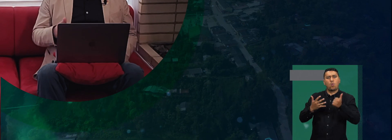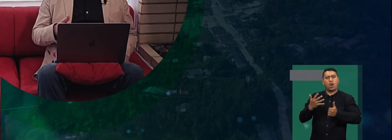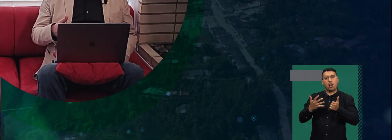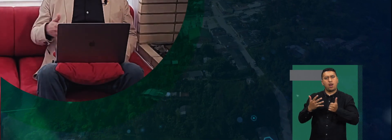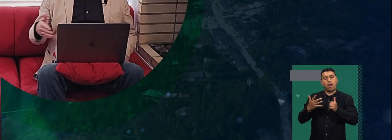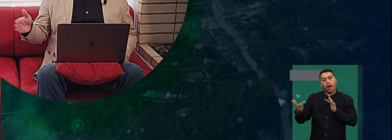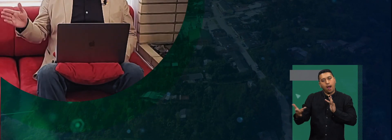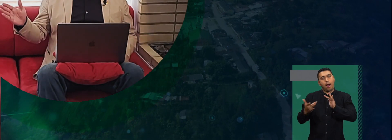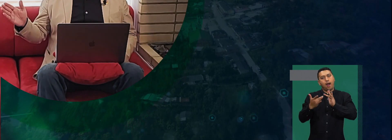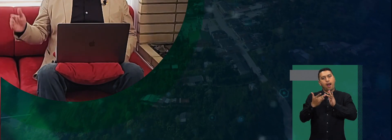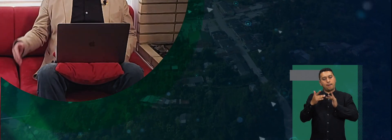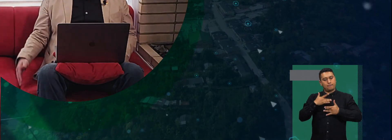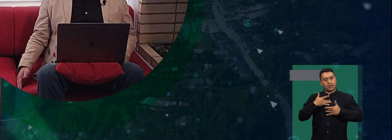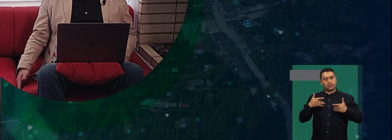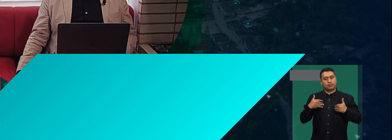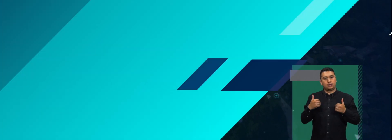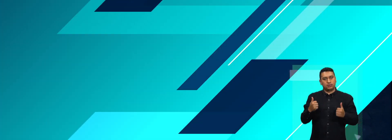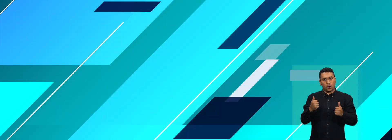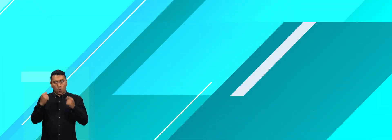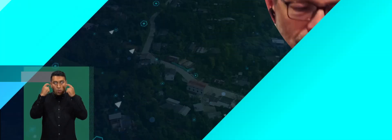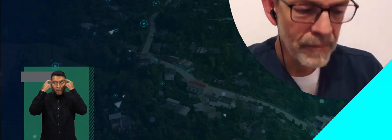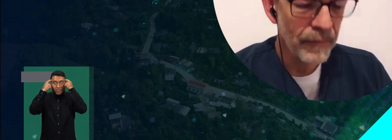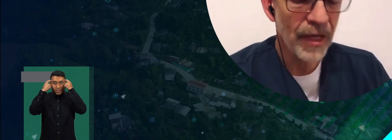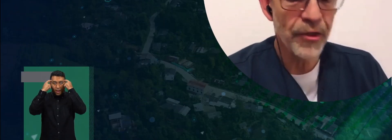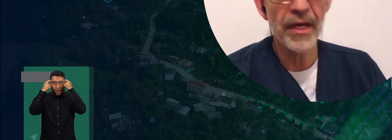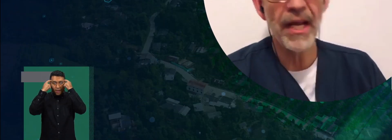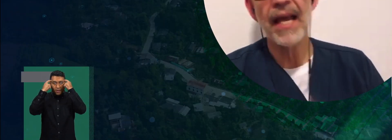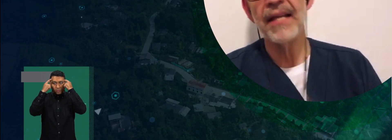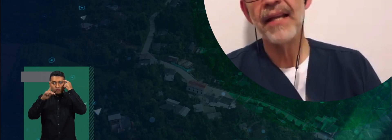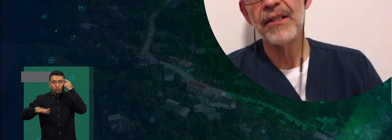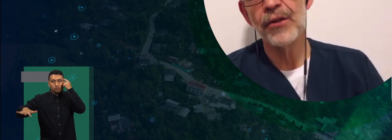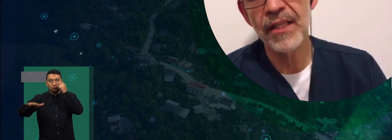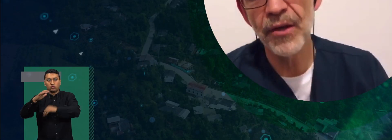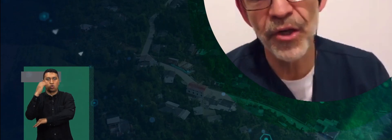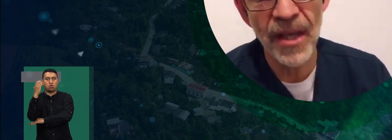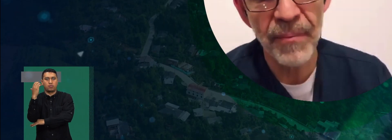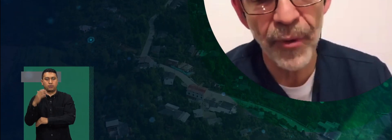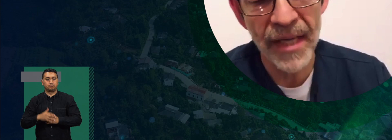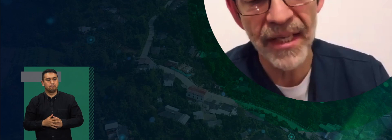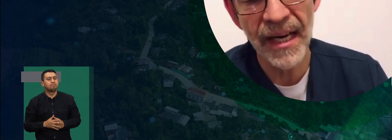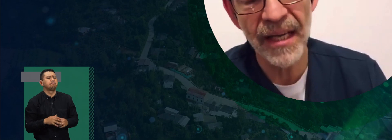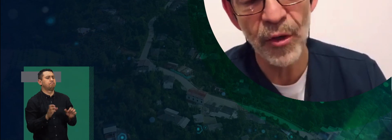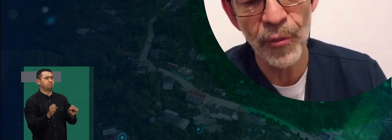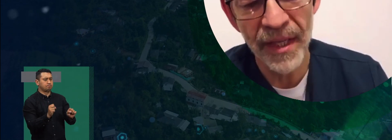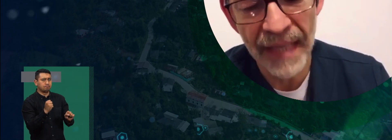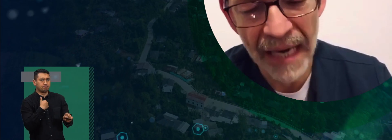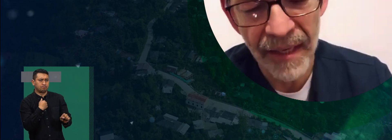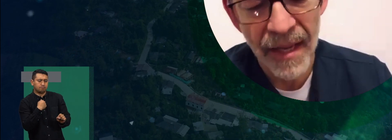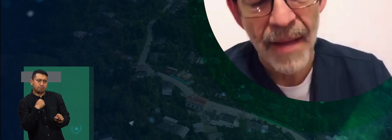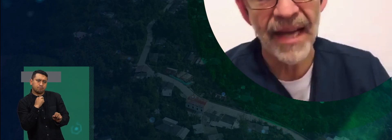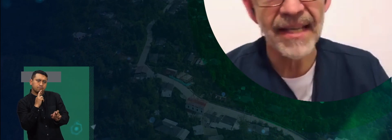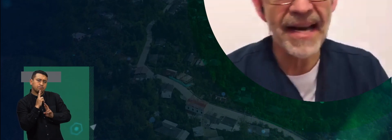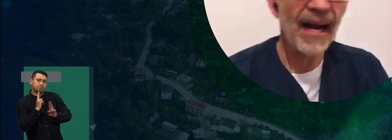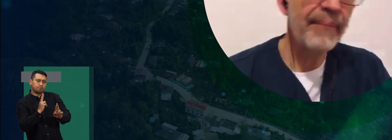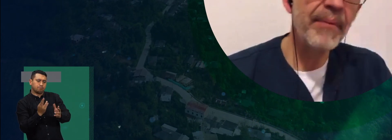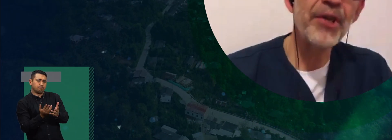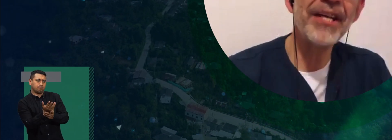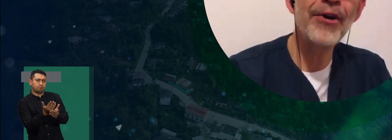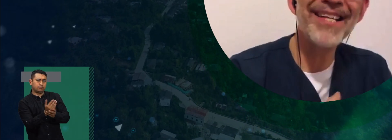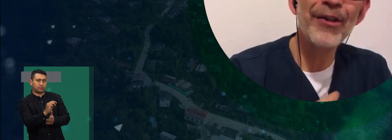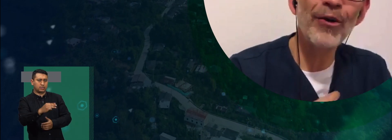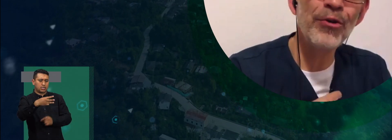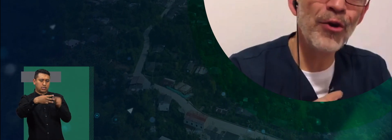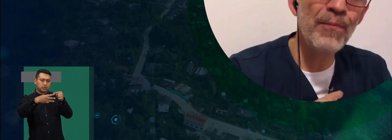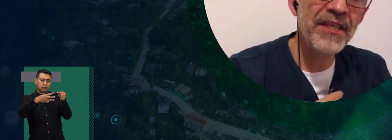de los colombianos durante lo que nos quede de esta anomalía? Yo diría que hay tres cosas que uno siempre puede hacer en salud mental para sanarla.